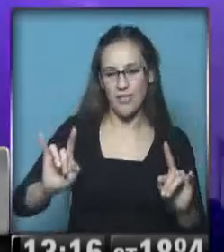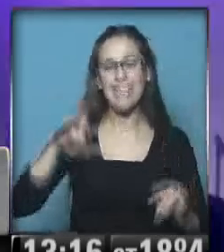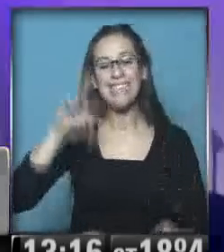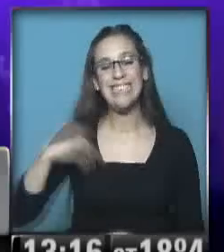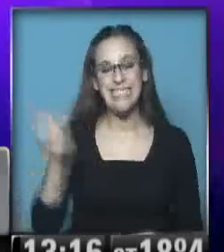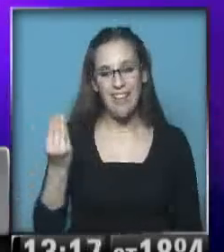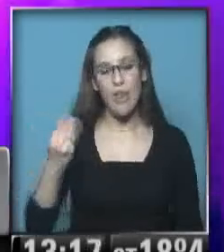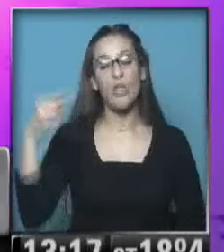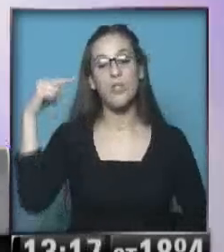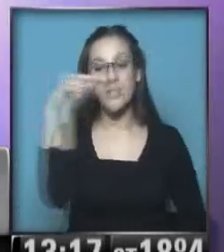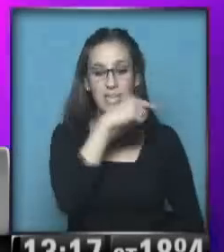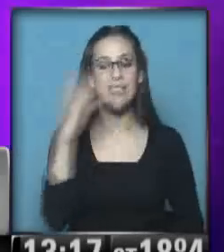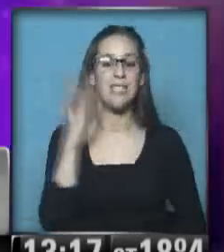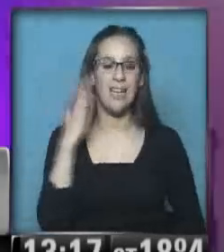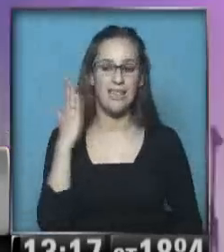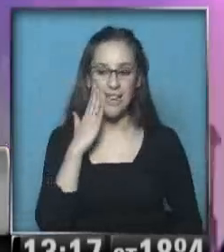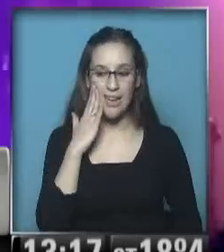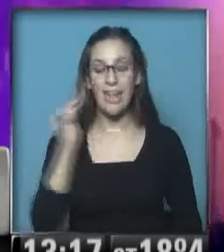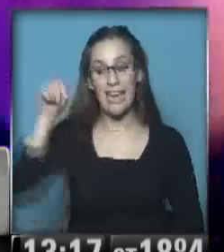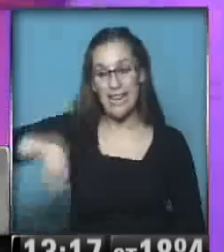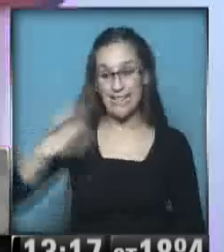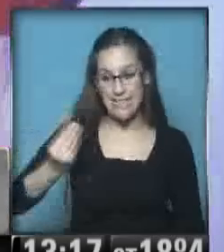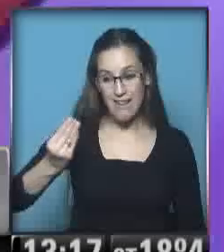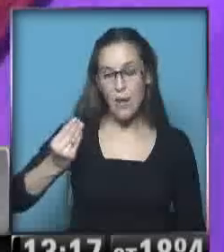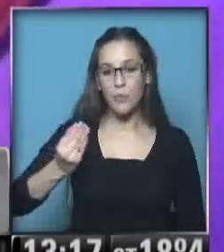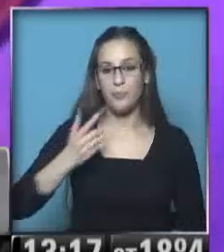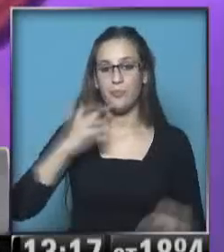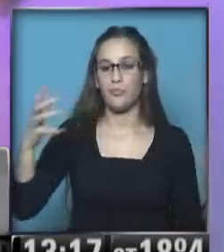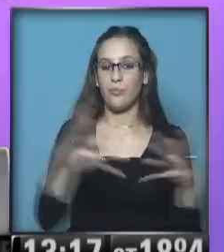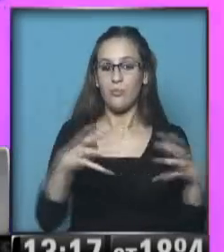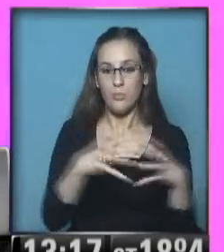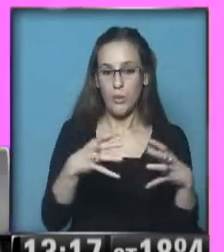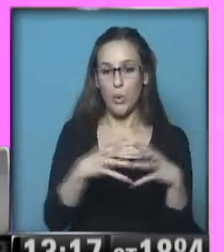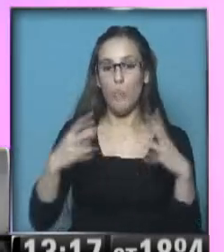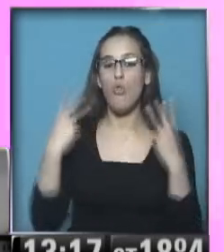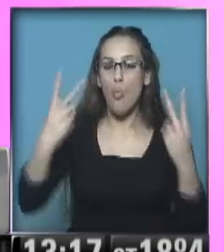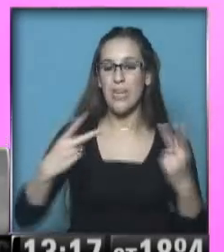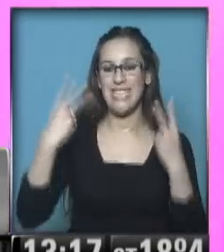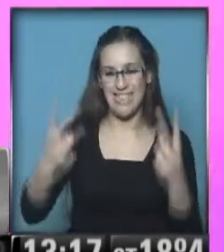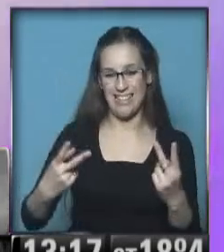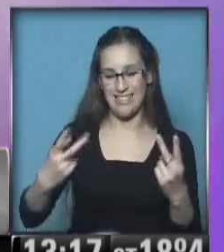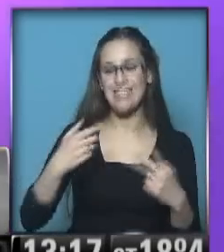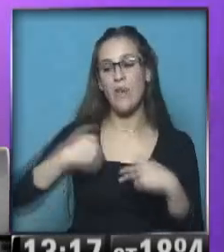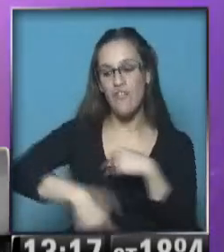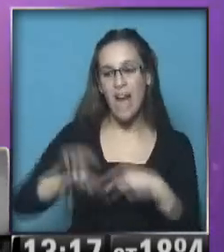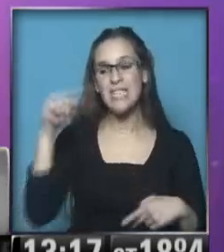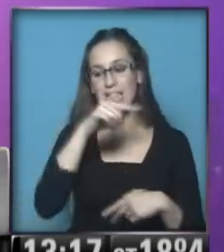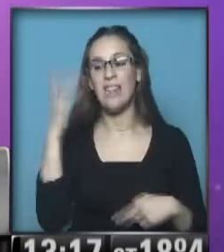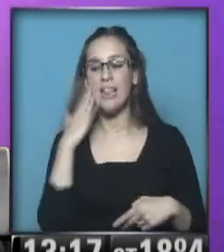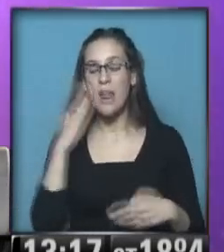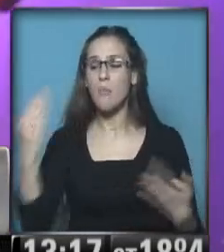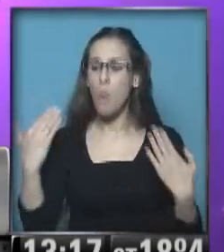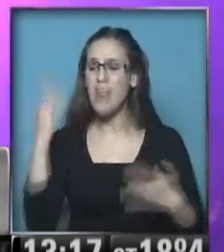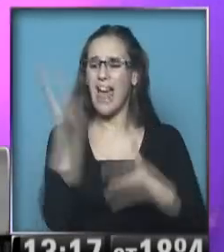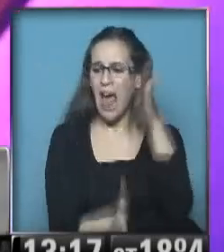19 horas te invitan a ver Banda de Turistas. A partir de las 19 con entrada libre y gratuita,